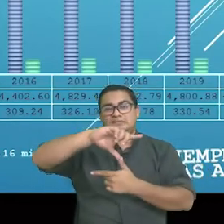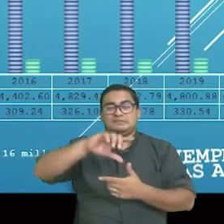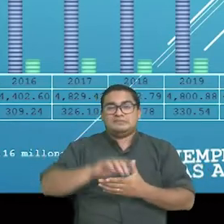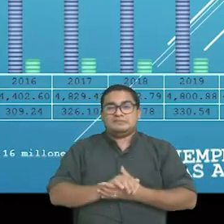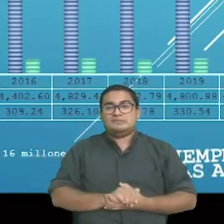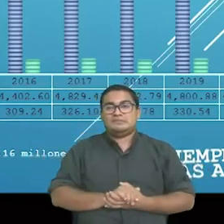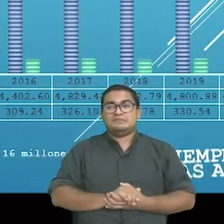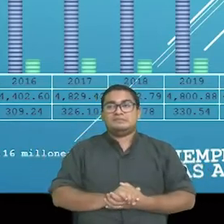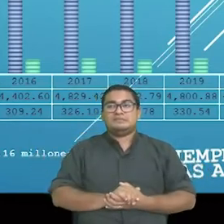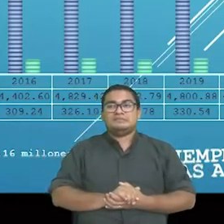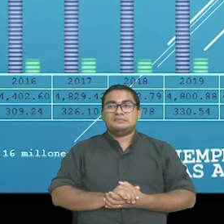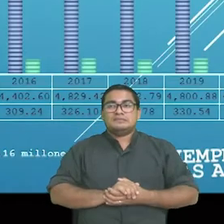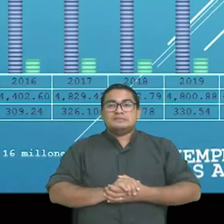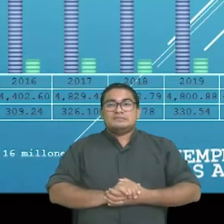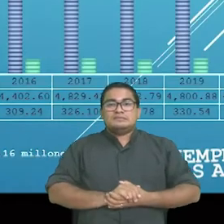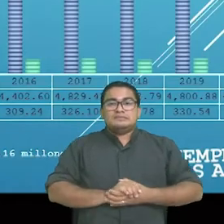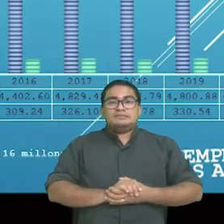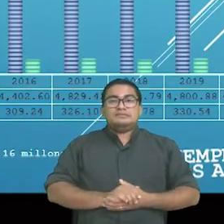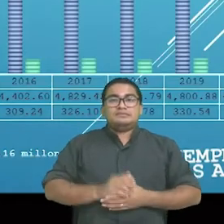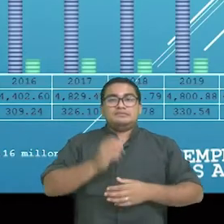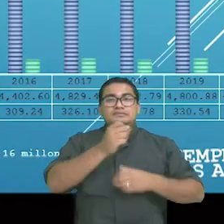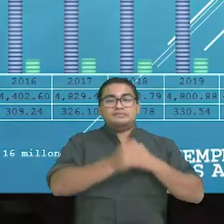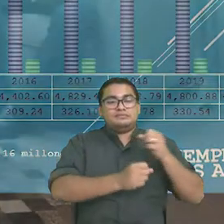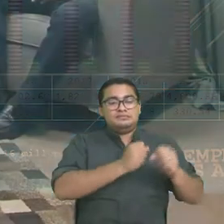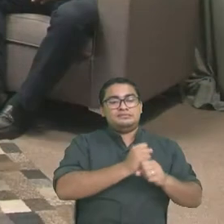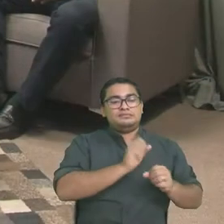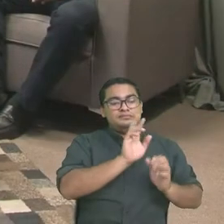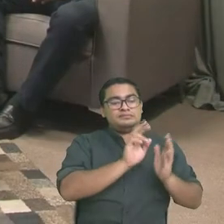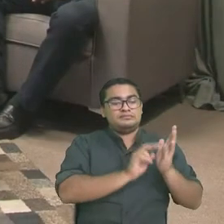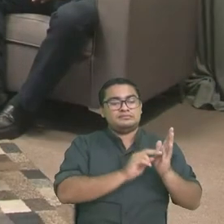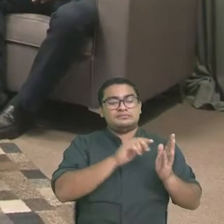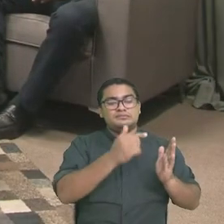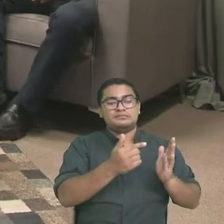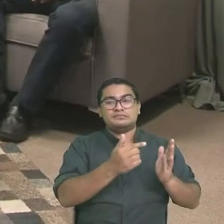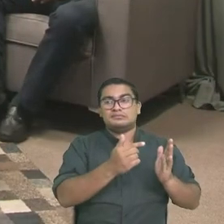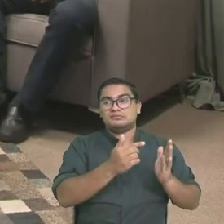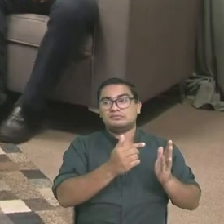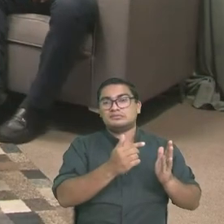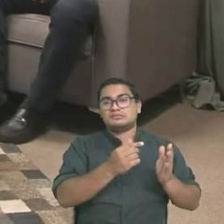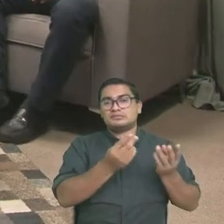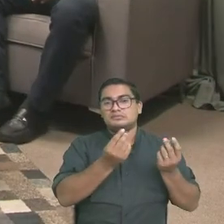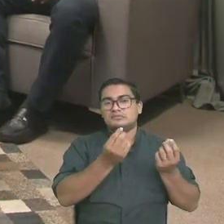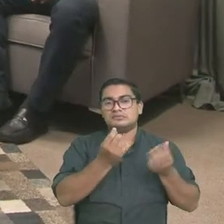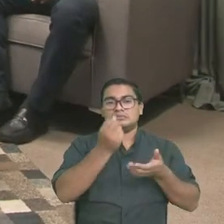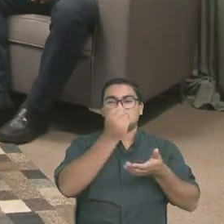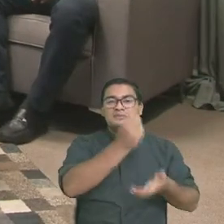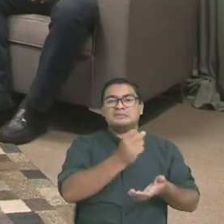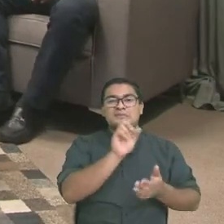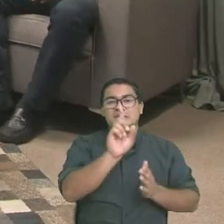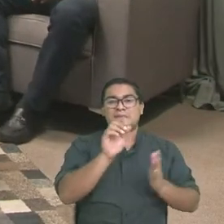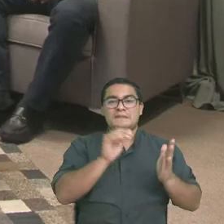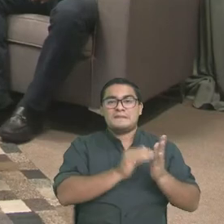qué? Sencillo. Porque en el año 2007 nosotros apenas teníamos una inversión de